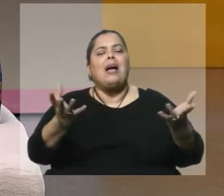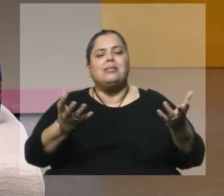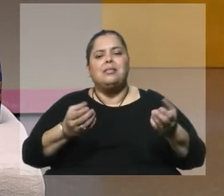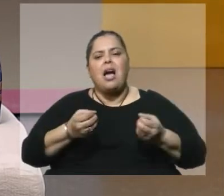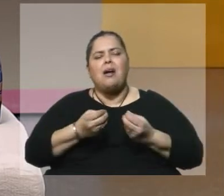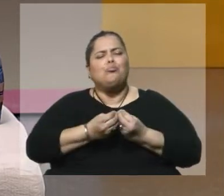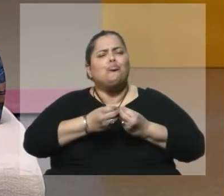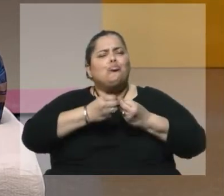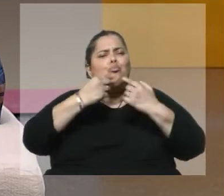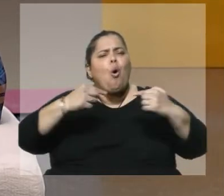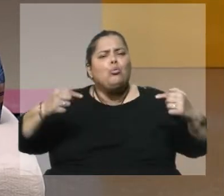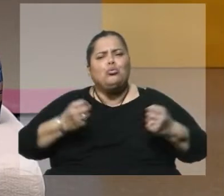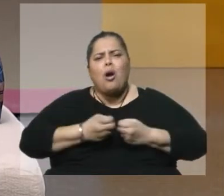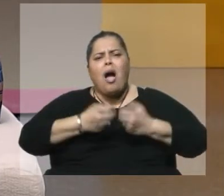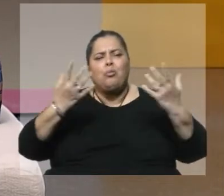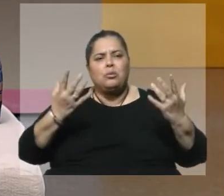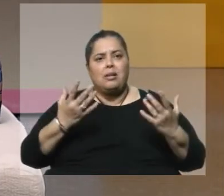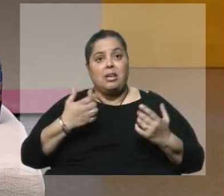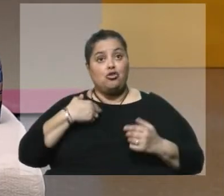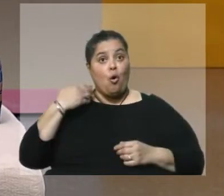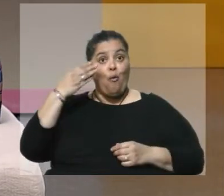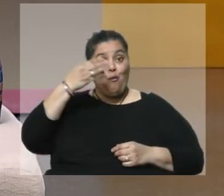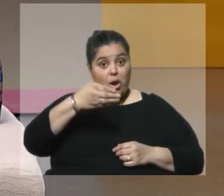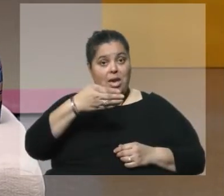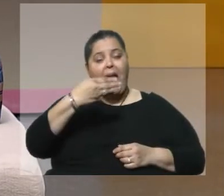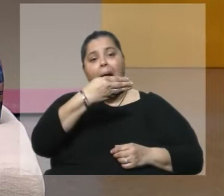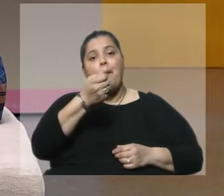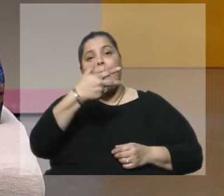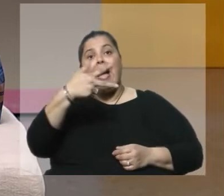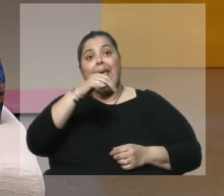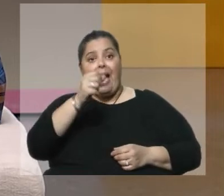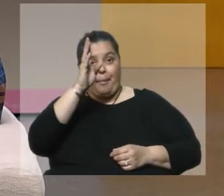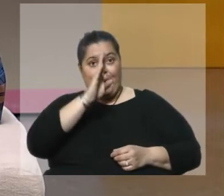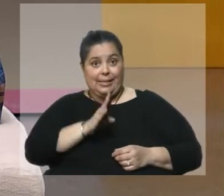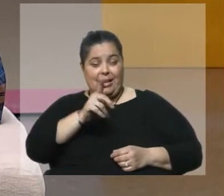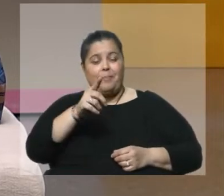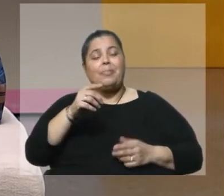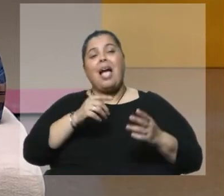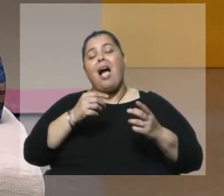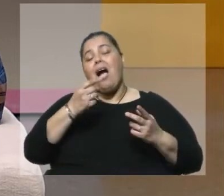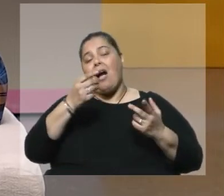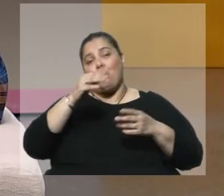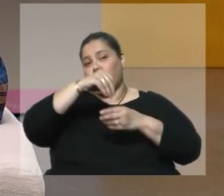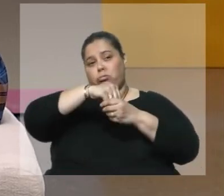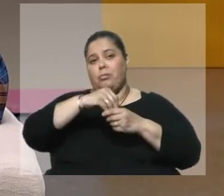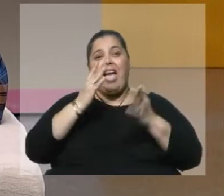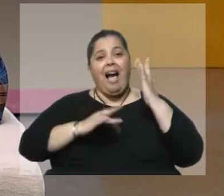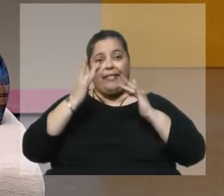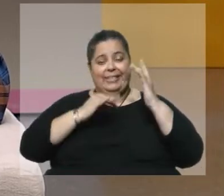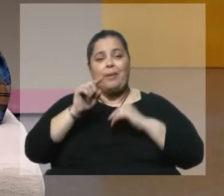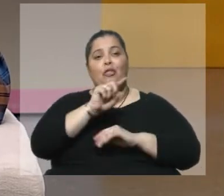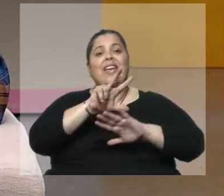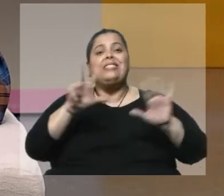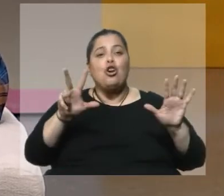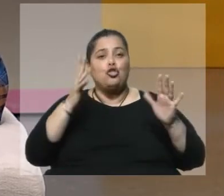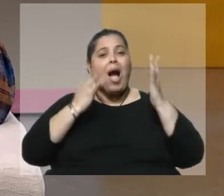abundancia de... Yo me fui a una bienal en Bahía, que éramos 18 artistas viviendo... En el